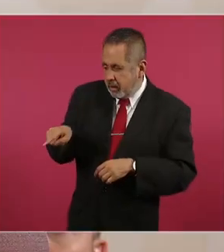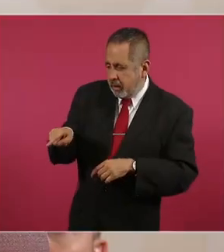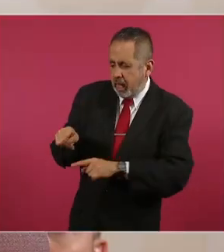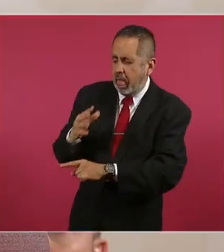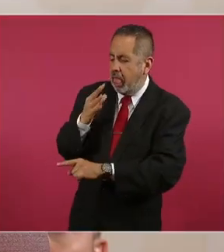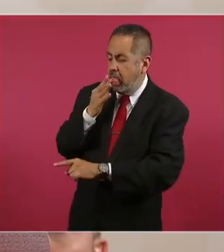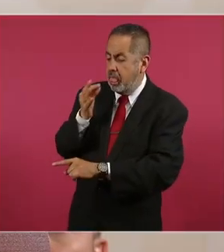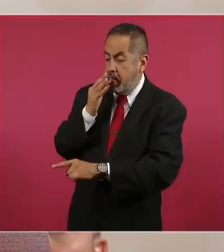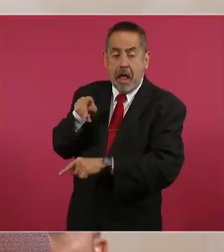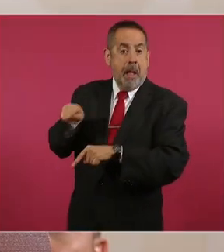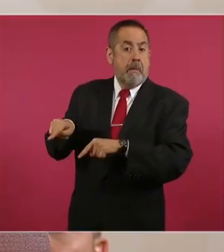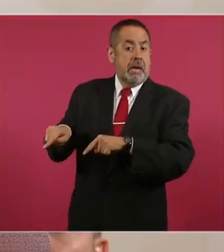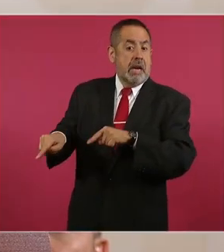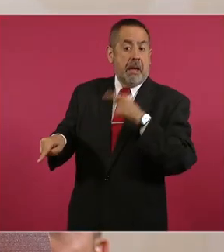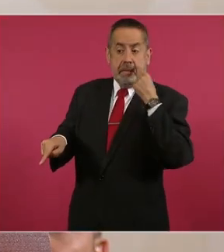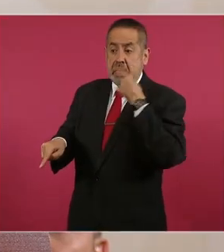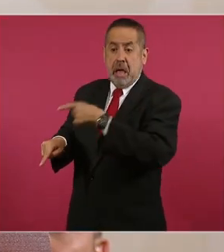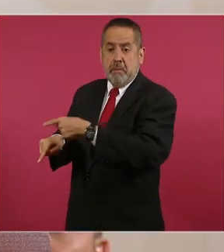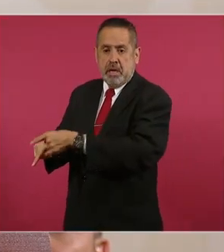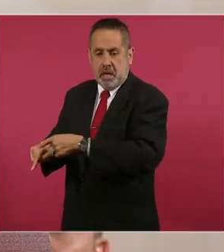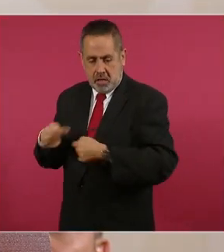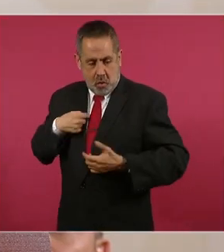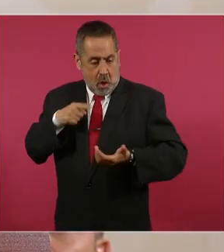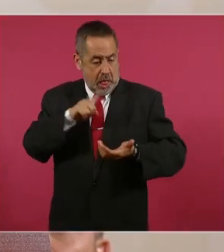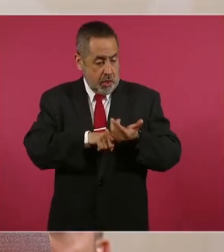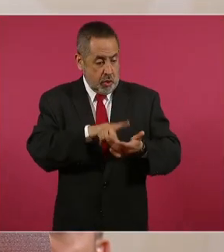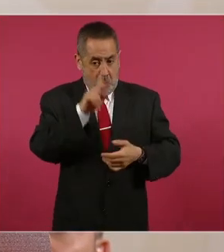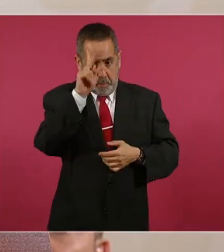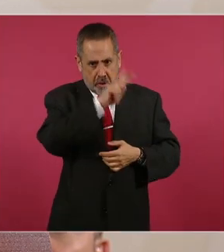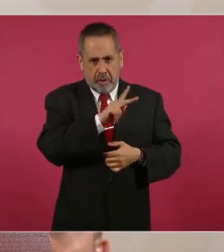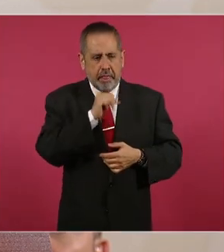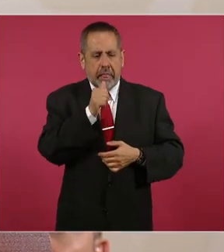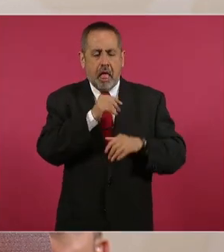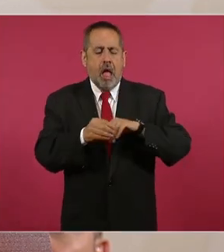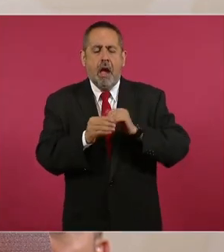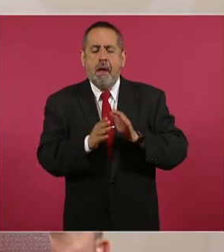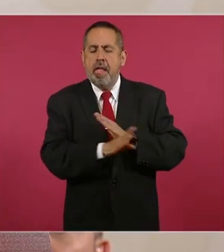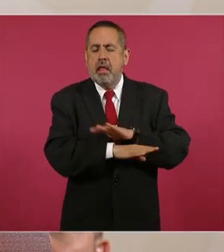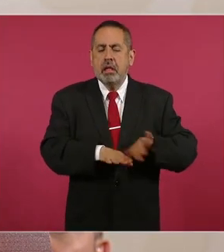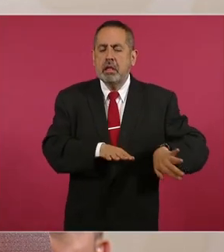ojo ajeno y no la viga en el propio.